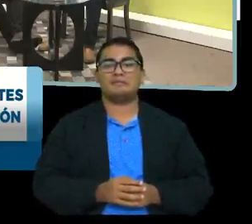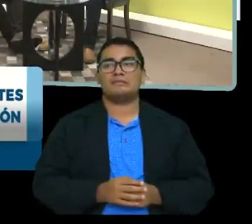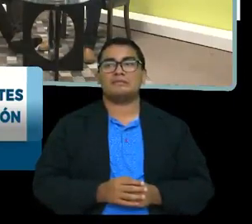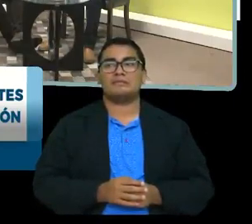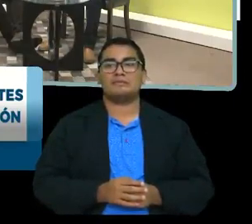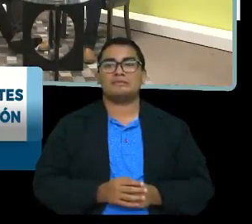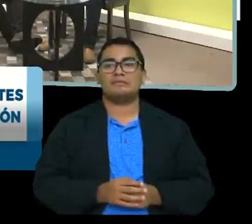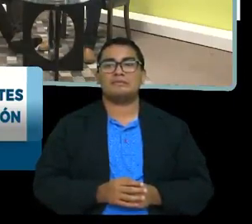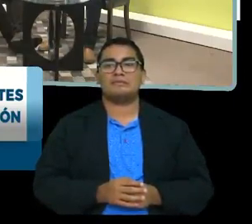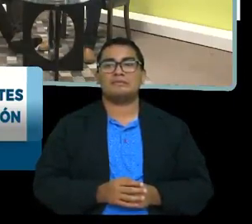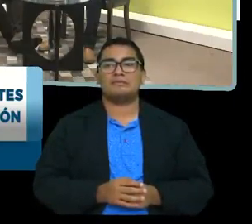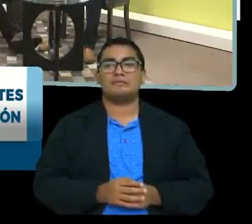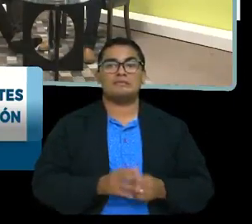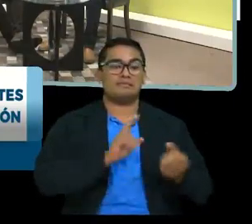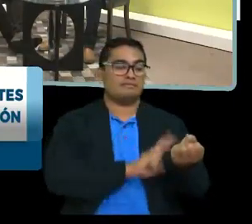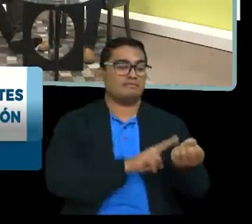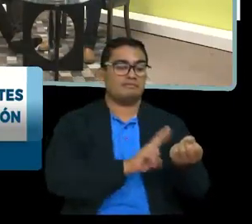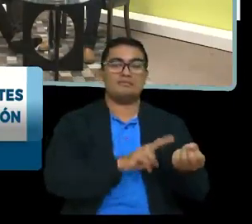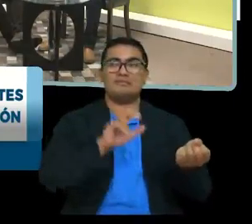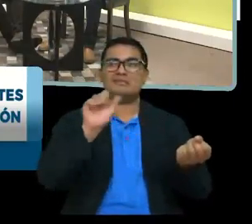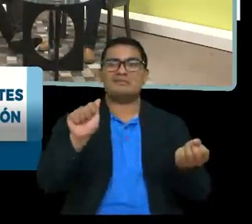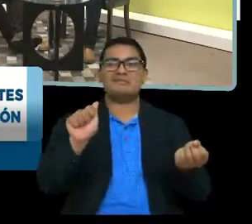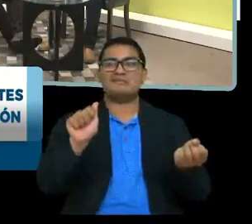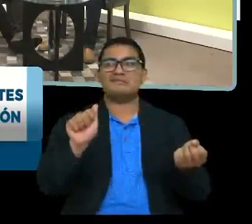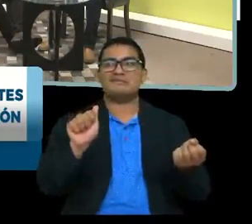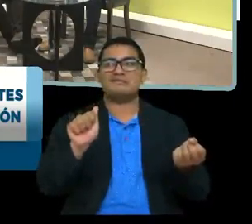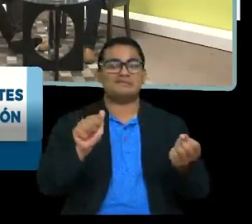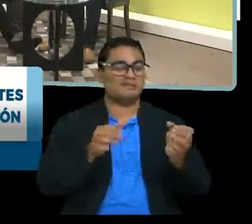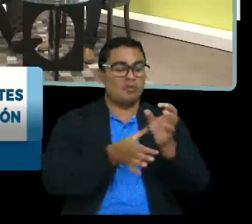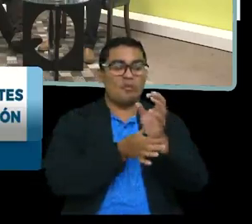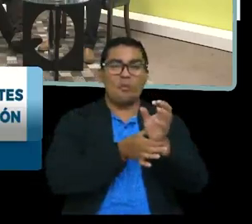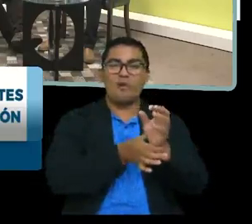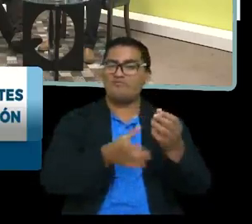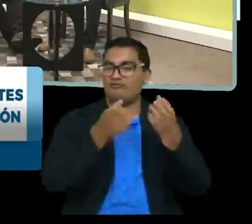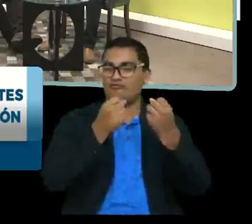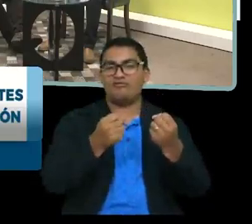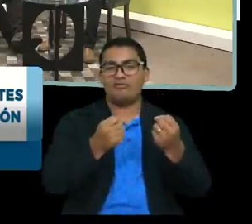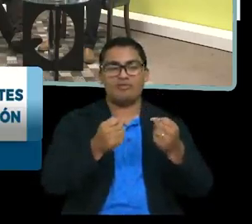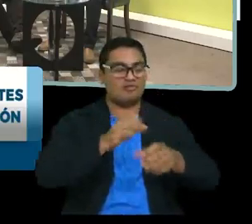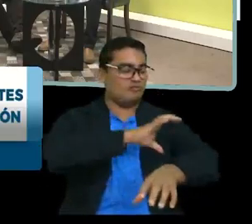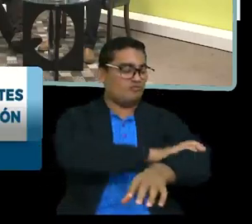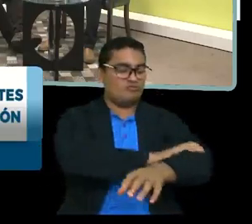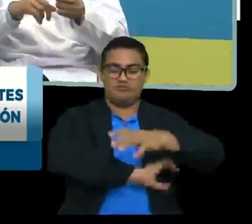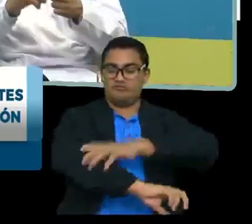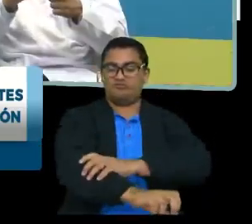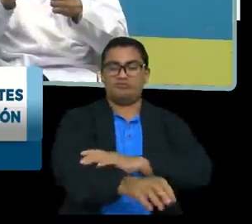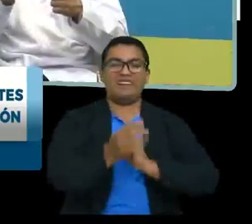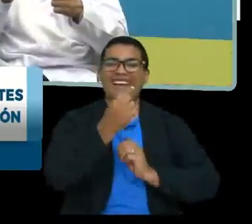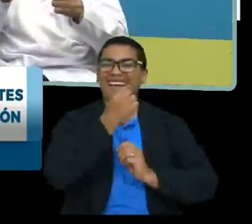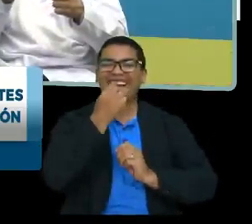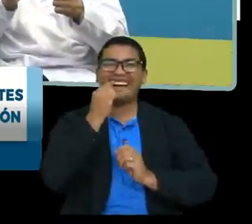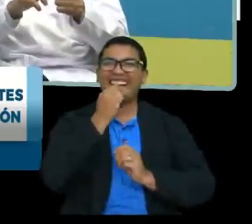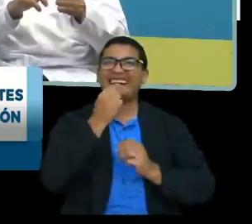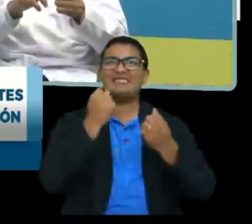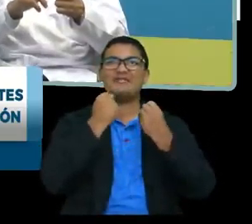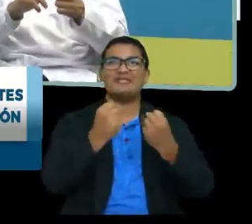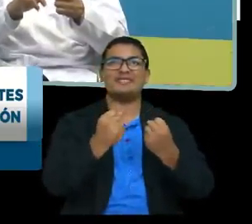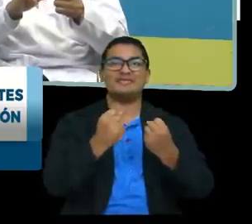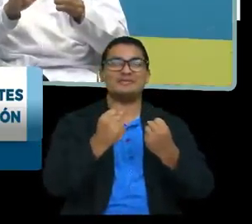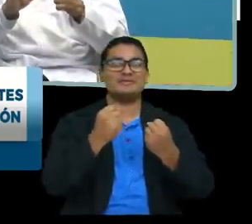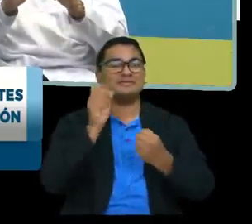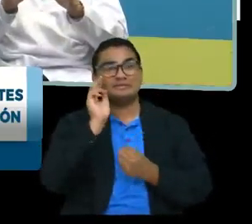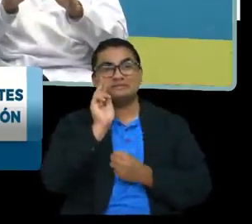La parte de la vitamina A tiene que ver con el fortalecimiento de los huesos, de los músculos, de los dientes y a nivel de la